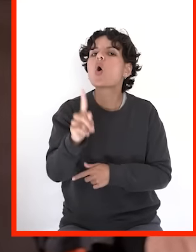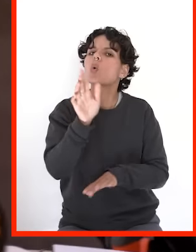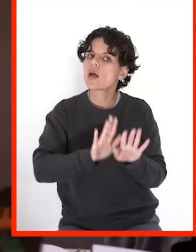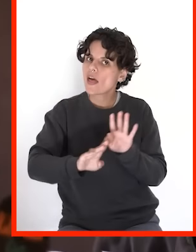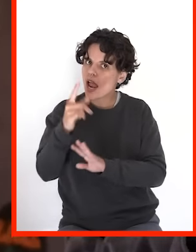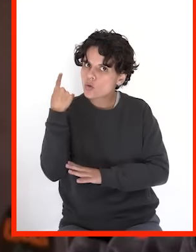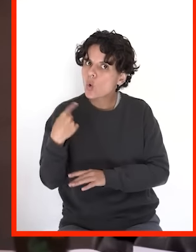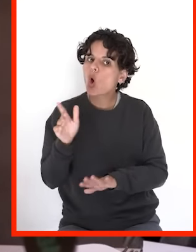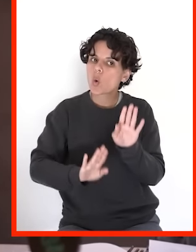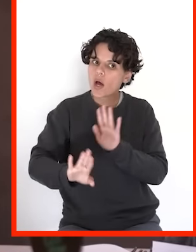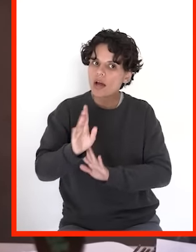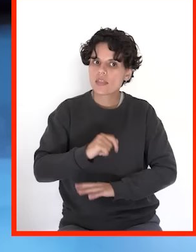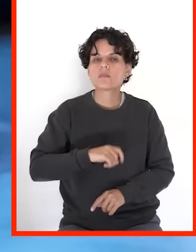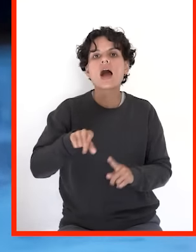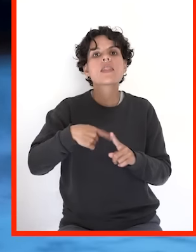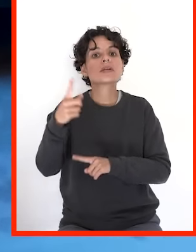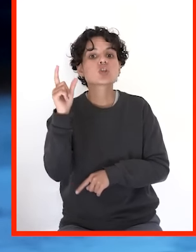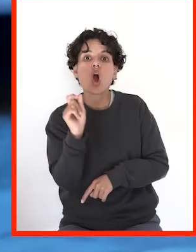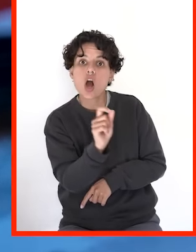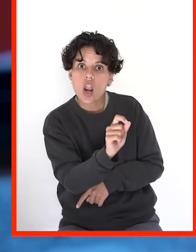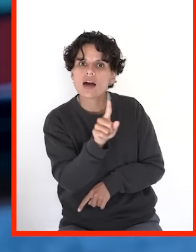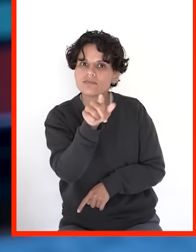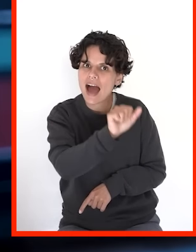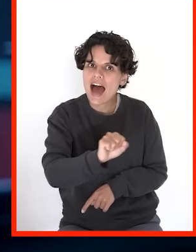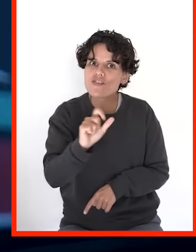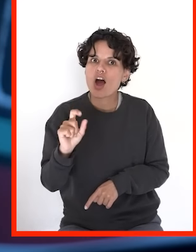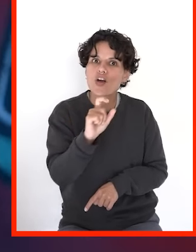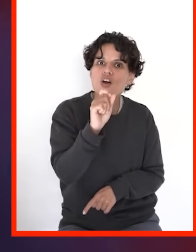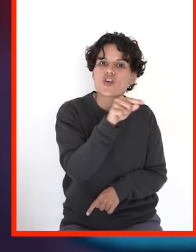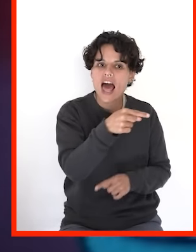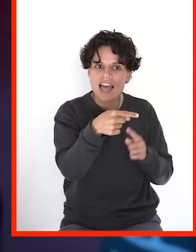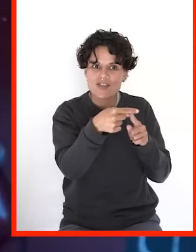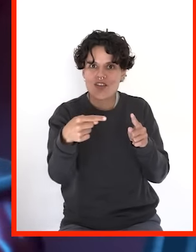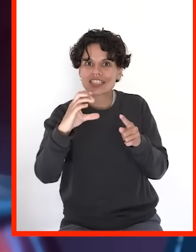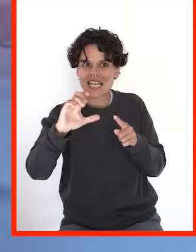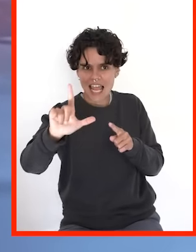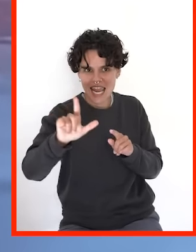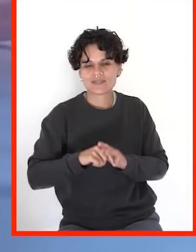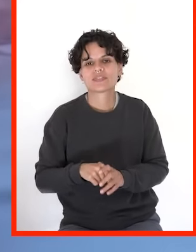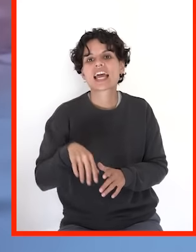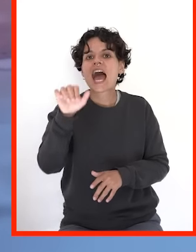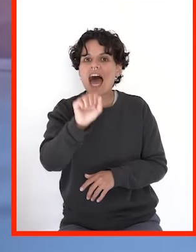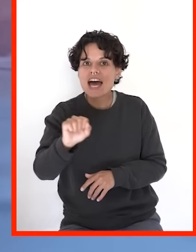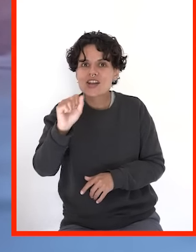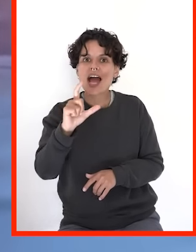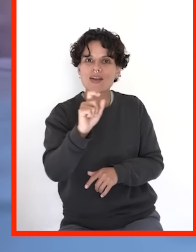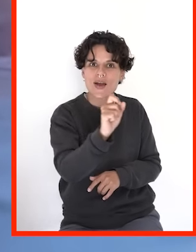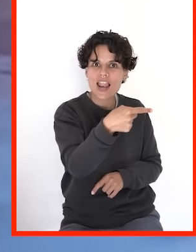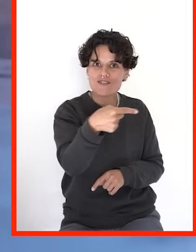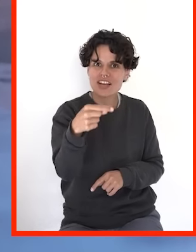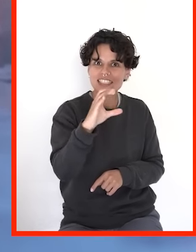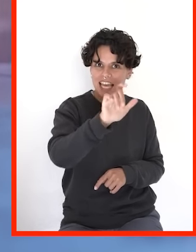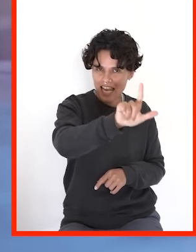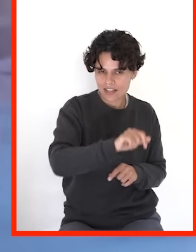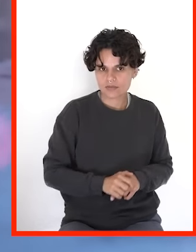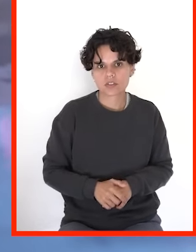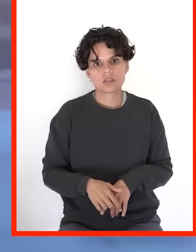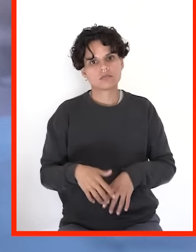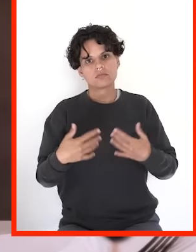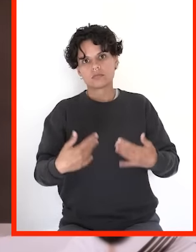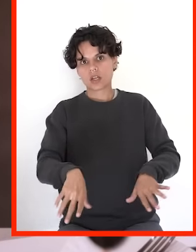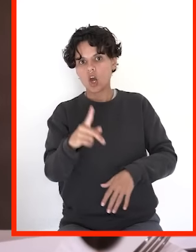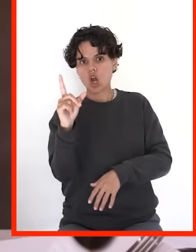Rulito. Además que Rulito toma Coca-Cola. Arroba Coca-Cola guión bajo CL. Arroba. Siendo Coca-Cola,